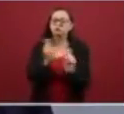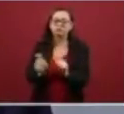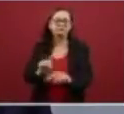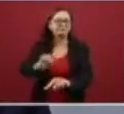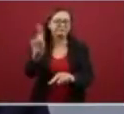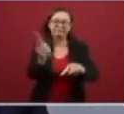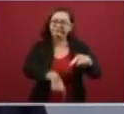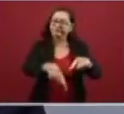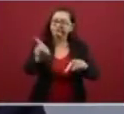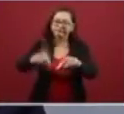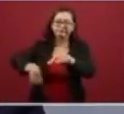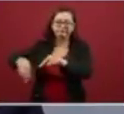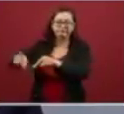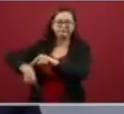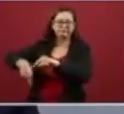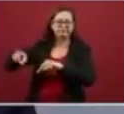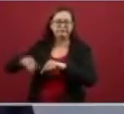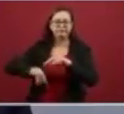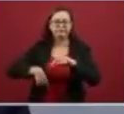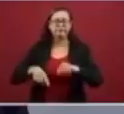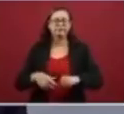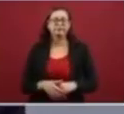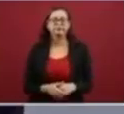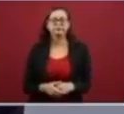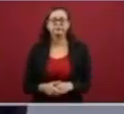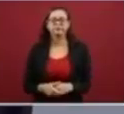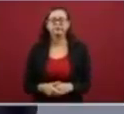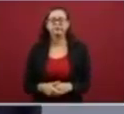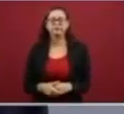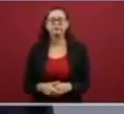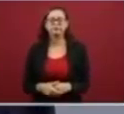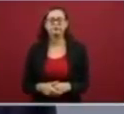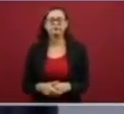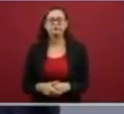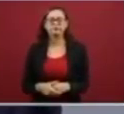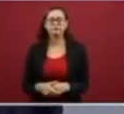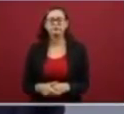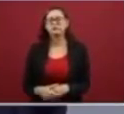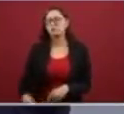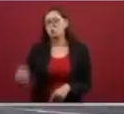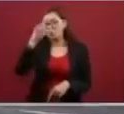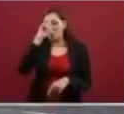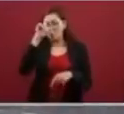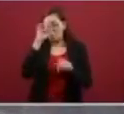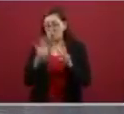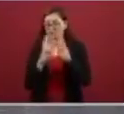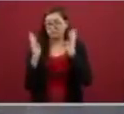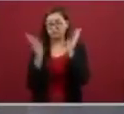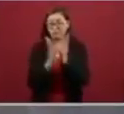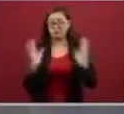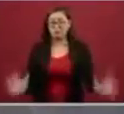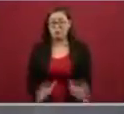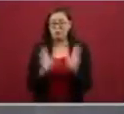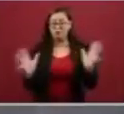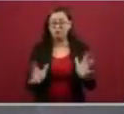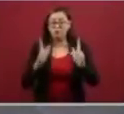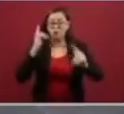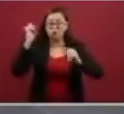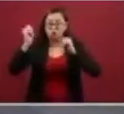no existe el Consejo de Promoción Turística que